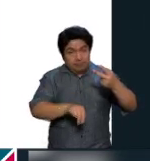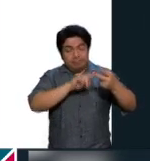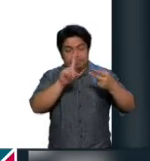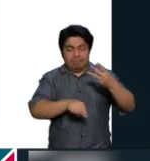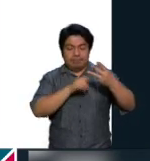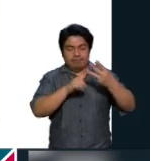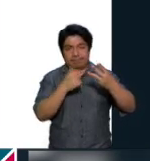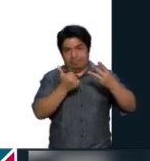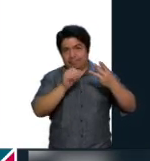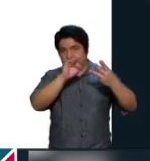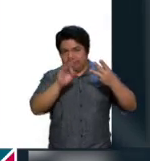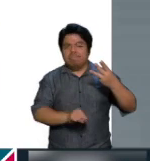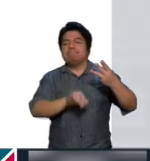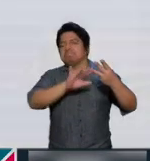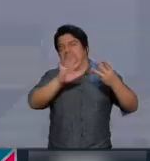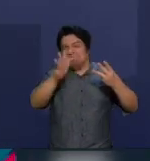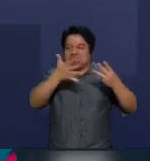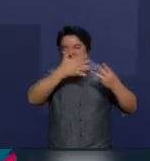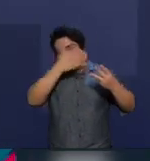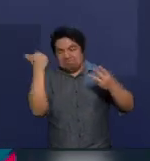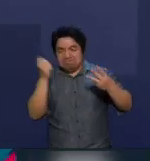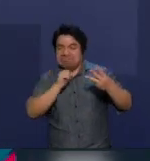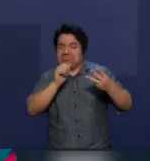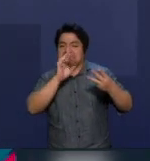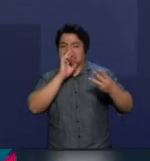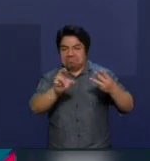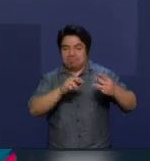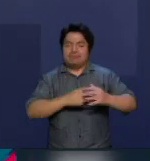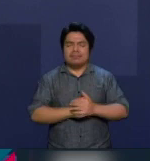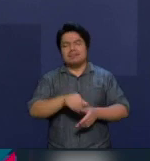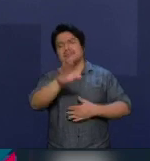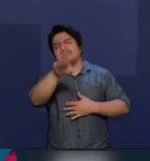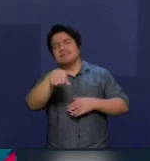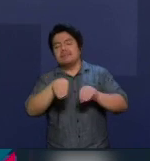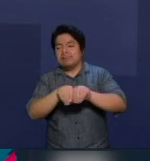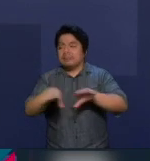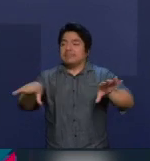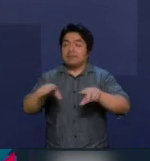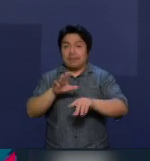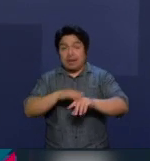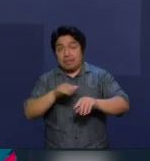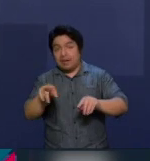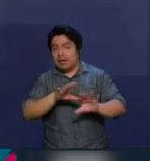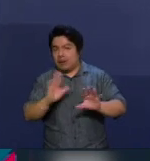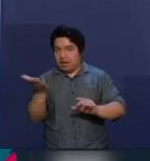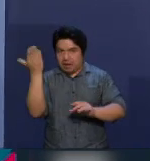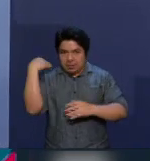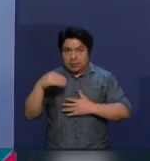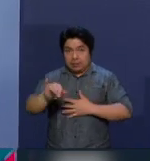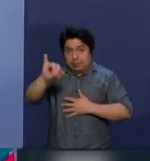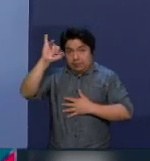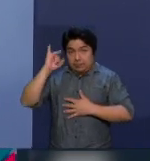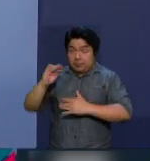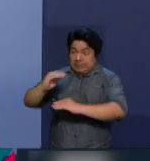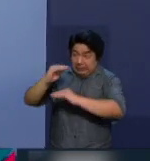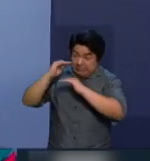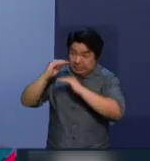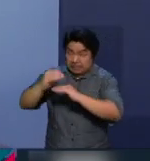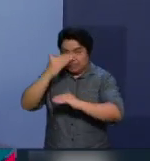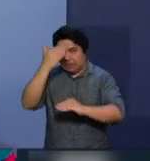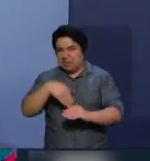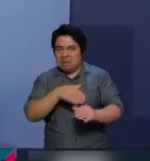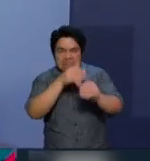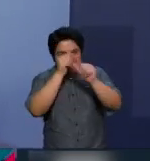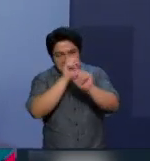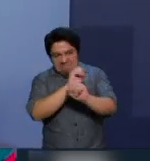y 6% que dijo no saber o no contestó. Y miren, más información. Tras haber concluido el jueves pasado el tiempo para impugnar el reciente proceso